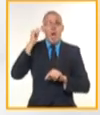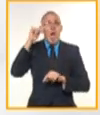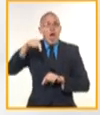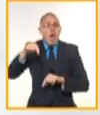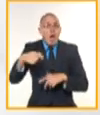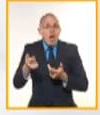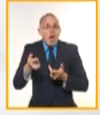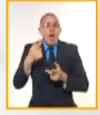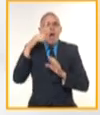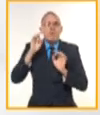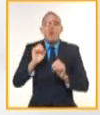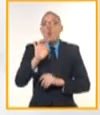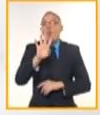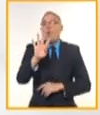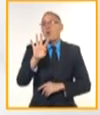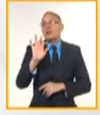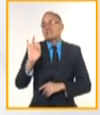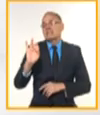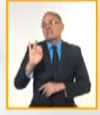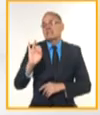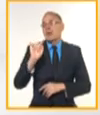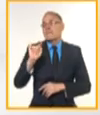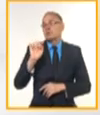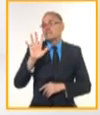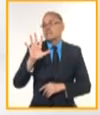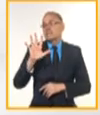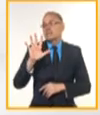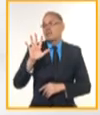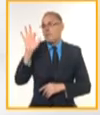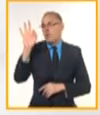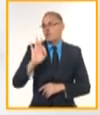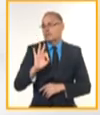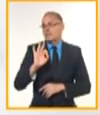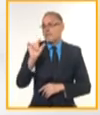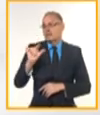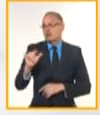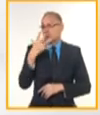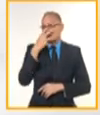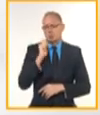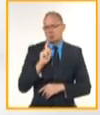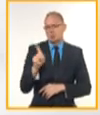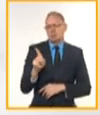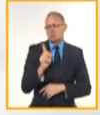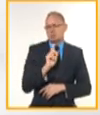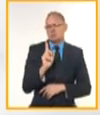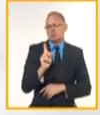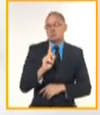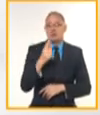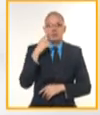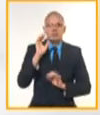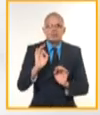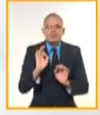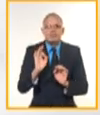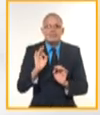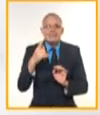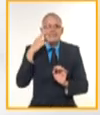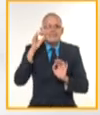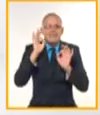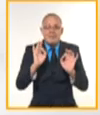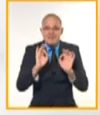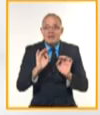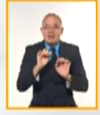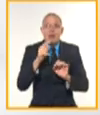47.5. O sea, una diferencia de 1.2 a favor de Trump solamente, 1.2.